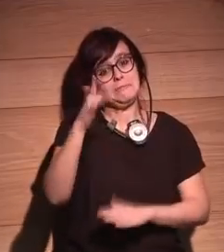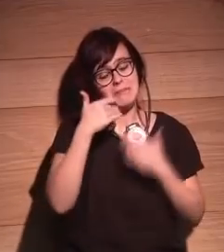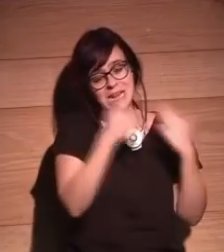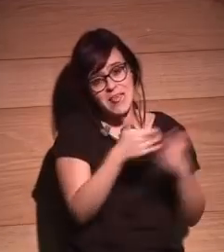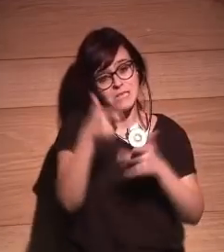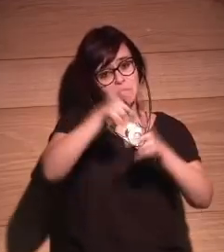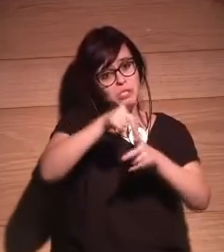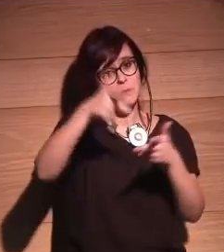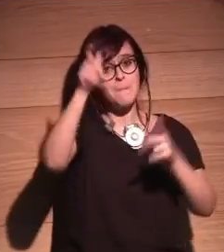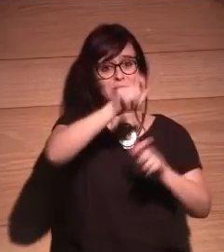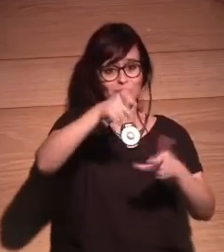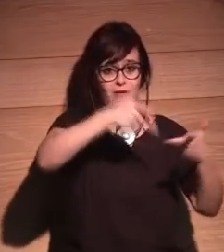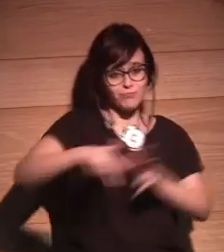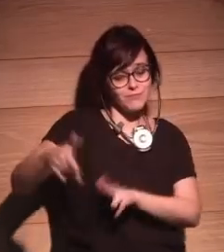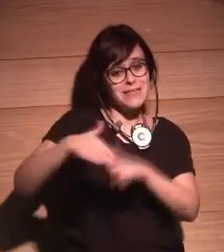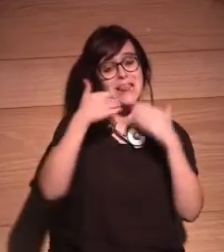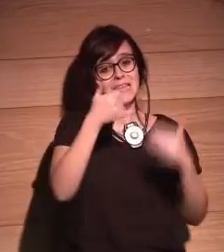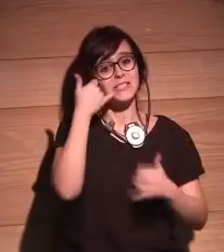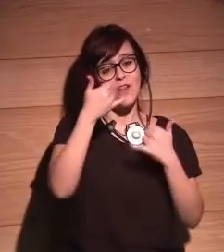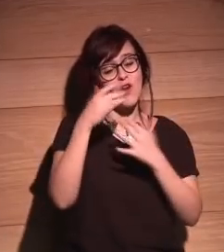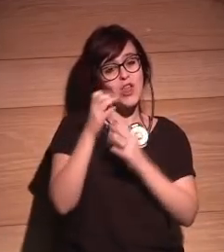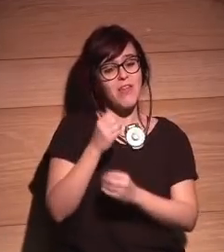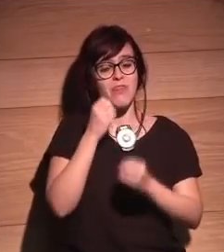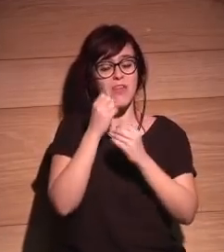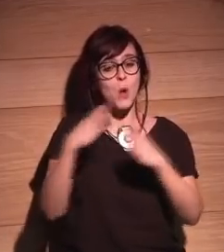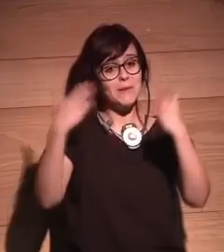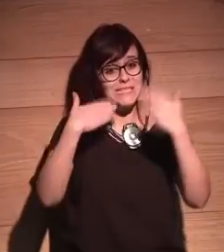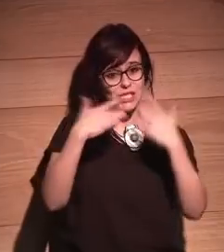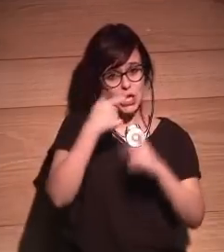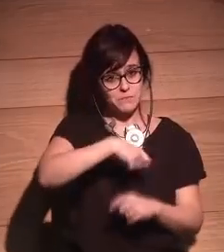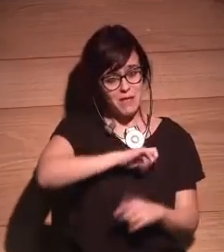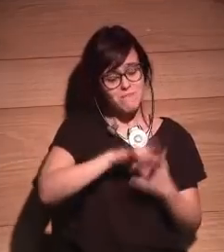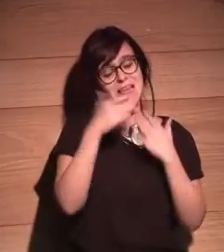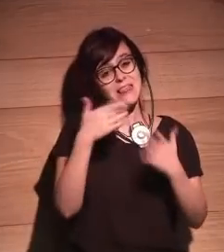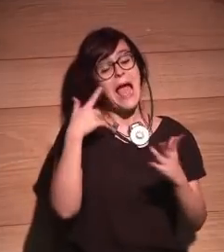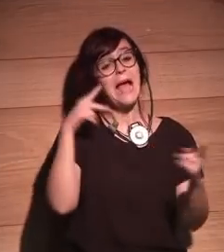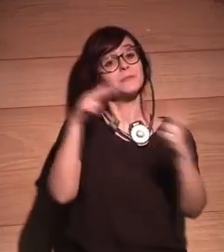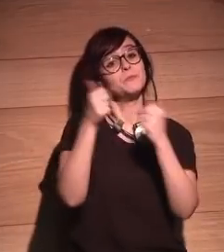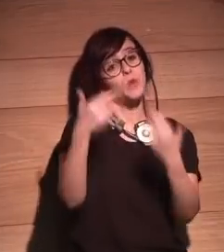panelistas, otra vez gracias Telefónica y The Conversation Spain, y hasta la próxima.